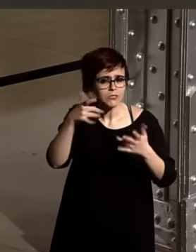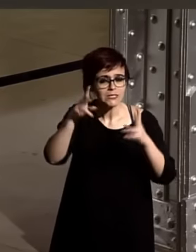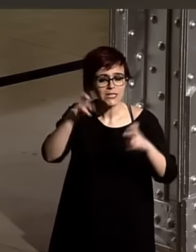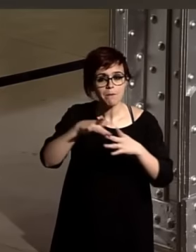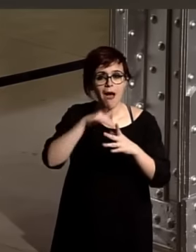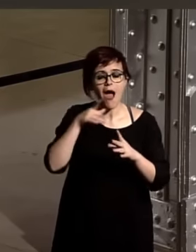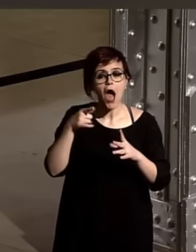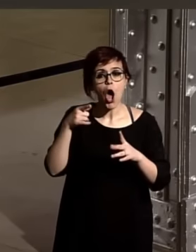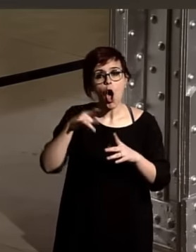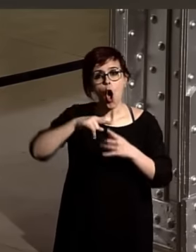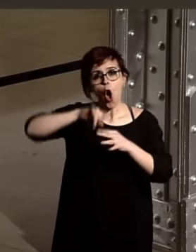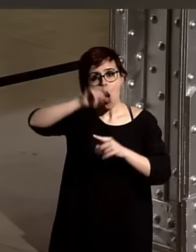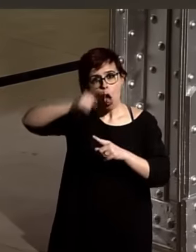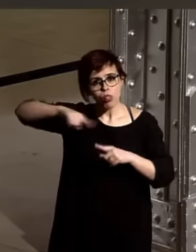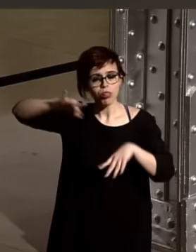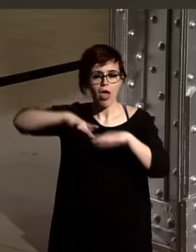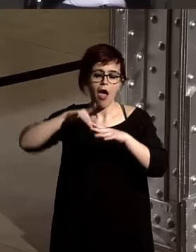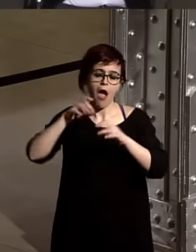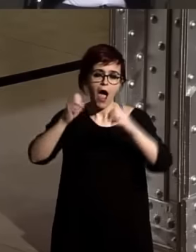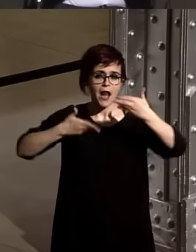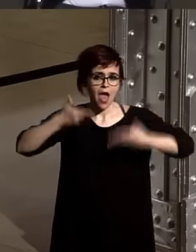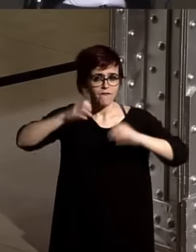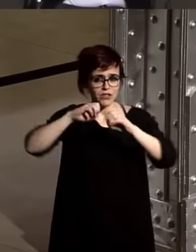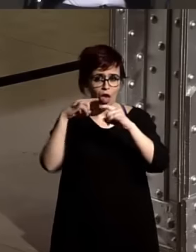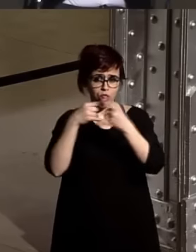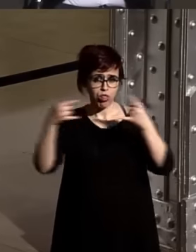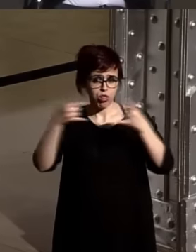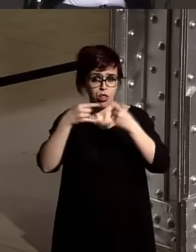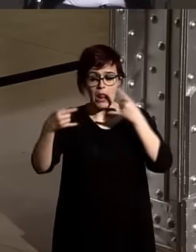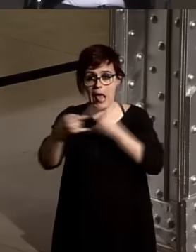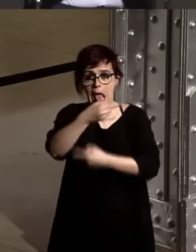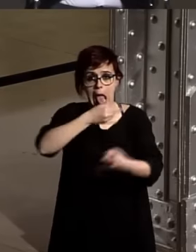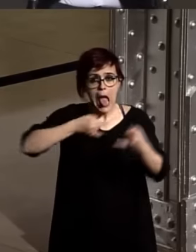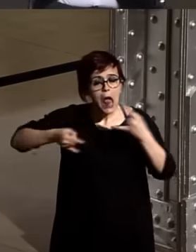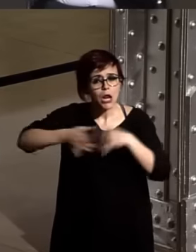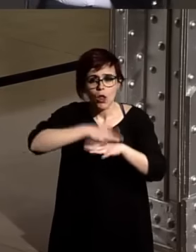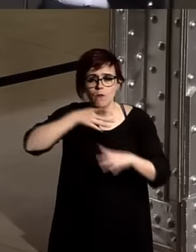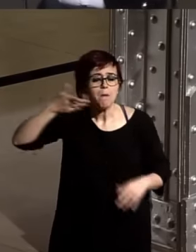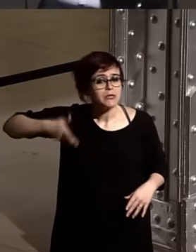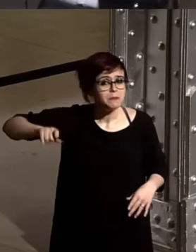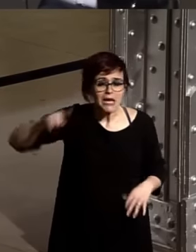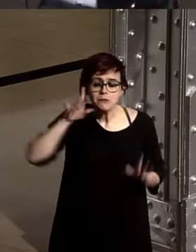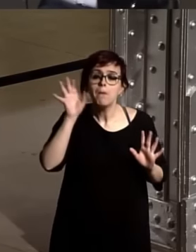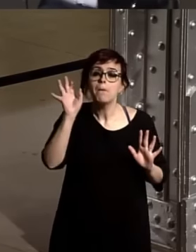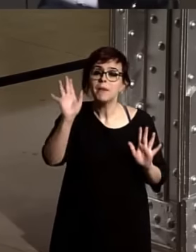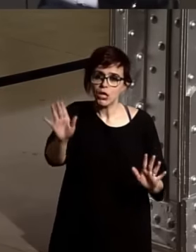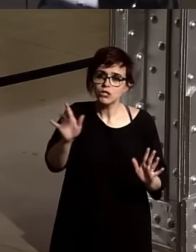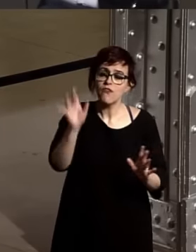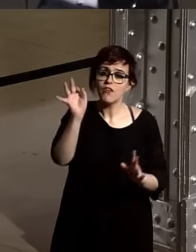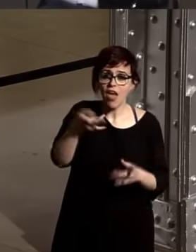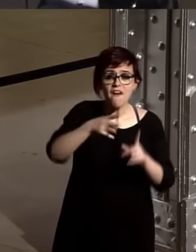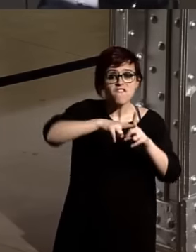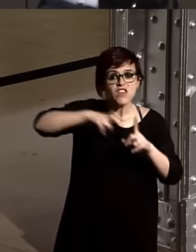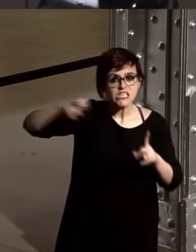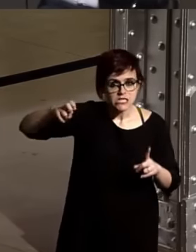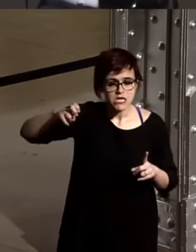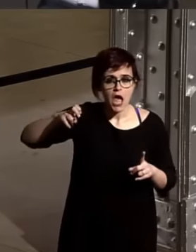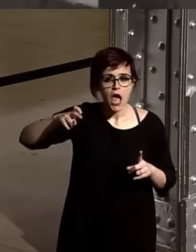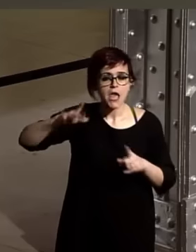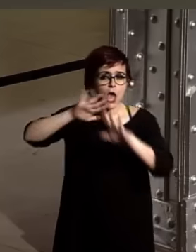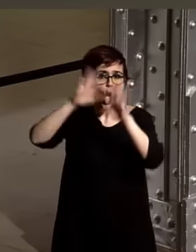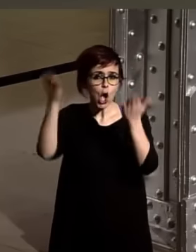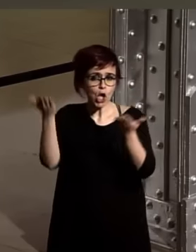ondas gravitacionales parece de de lo último de los últimos meses parece lo lo más pero también hay al un justo en física en cosmología